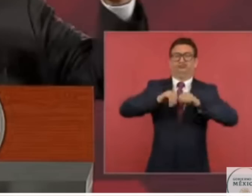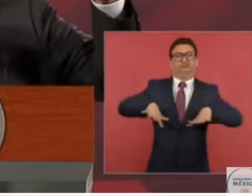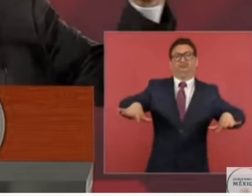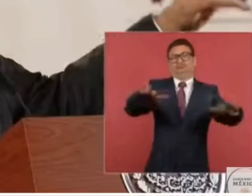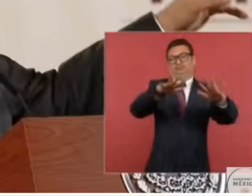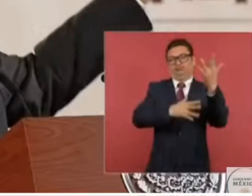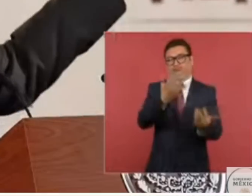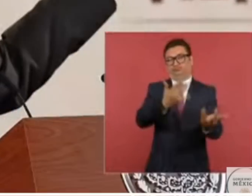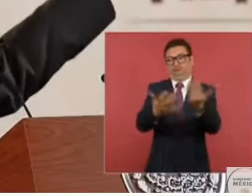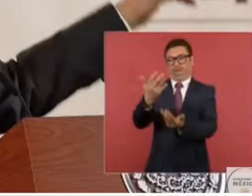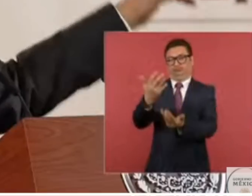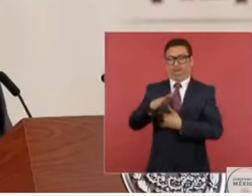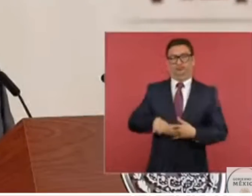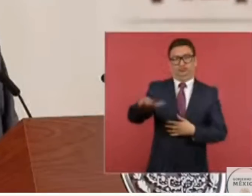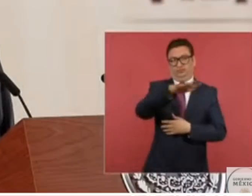lo que es